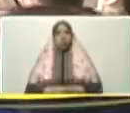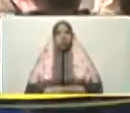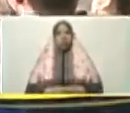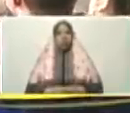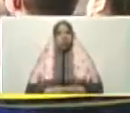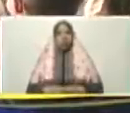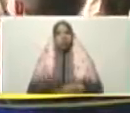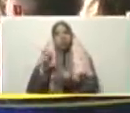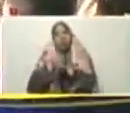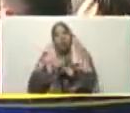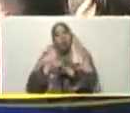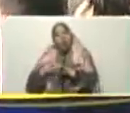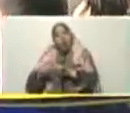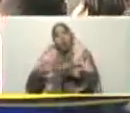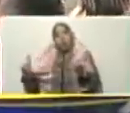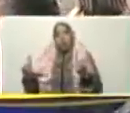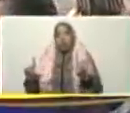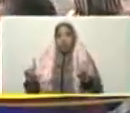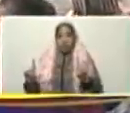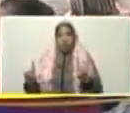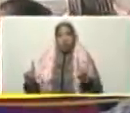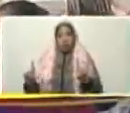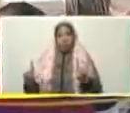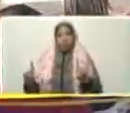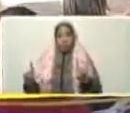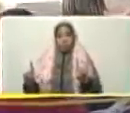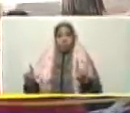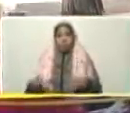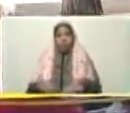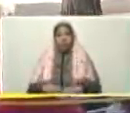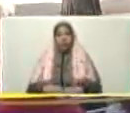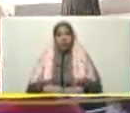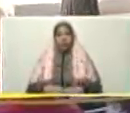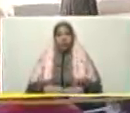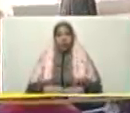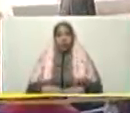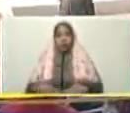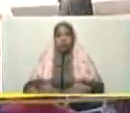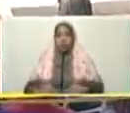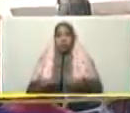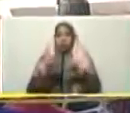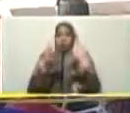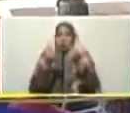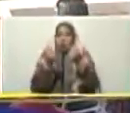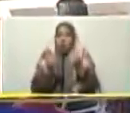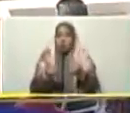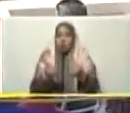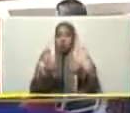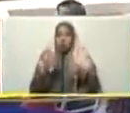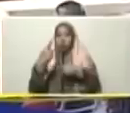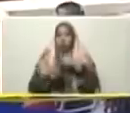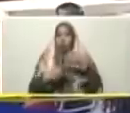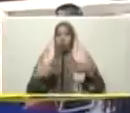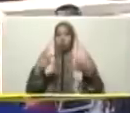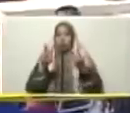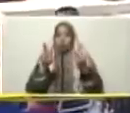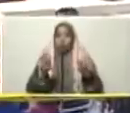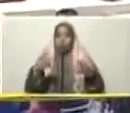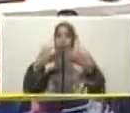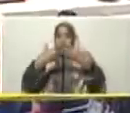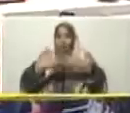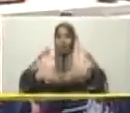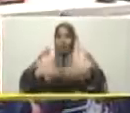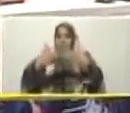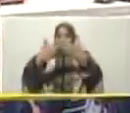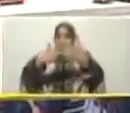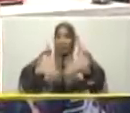es otra cosa eso tiene expresión económica ese fenómeno del emprendimiento